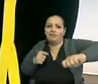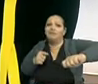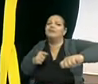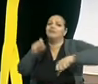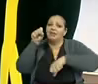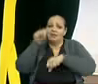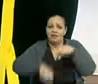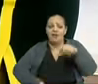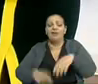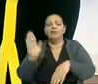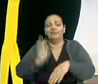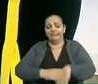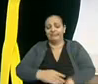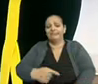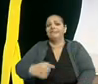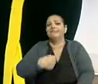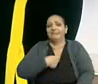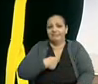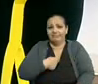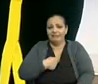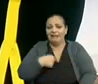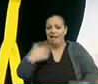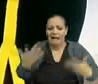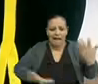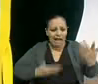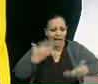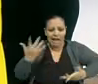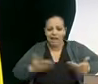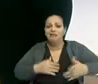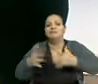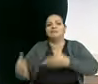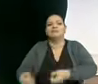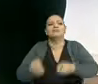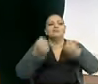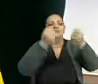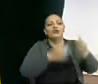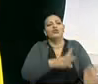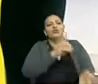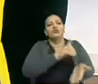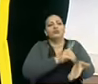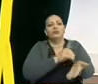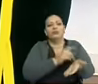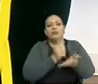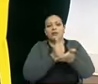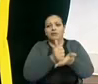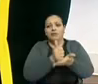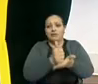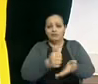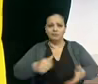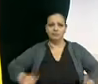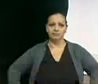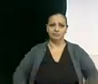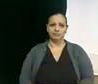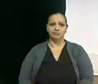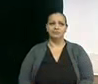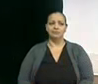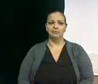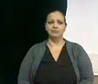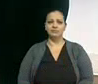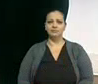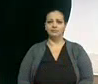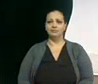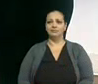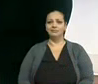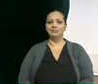hoy. Sin virginidad. Lo importante es que vives. ¿Ah? Okay. ¿Acaso que los vírgenes nomás viven? Entonces, que se muera toda